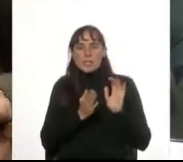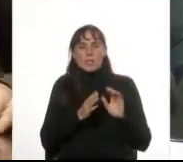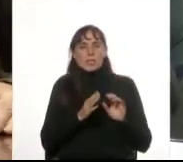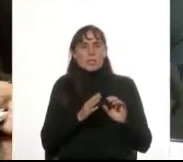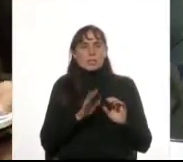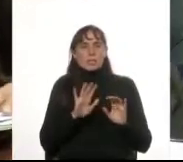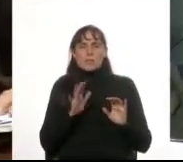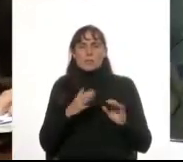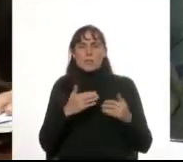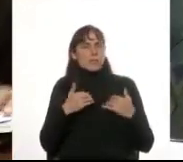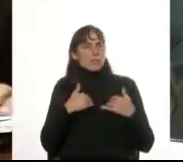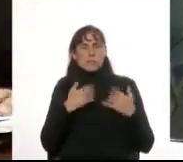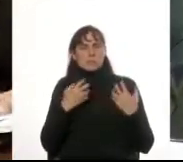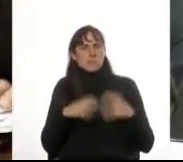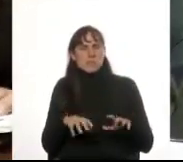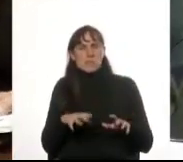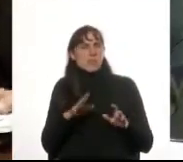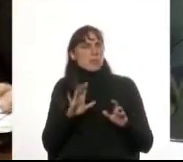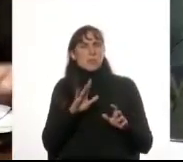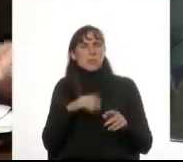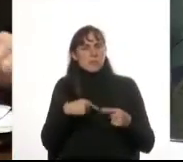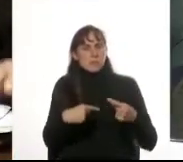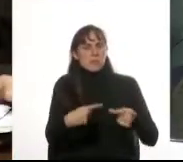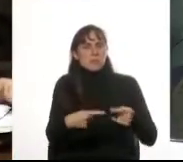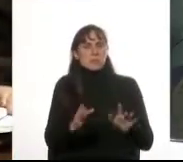que nunca lo he querido acompañar.